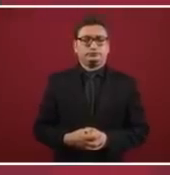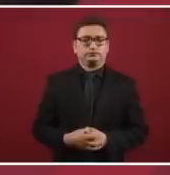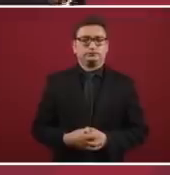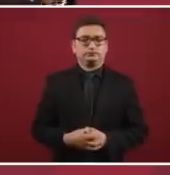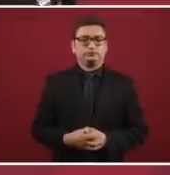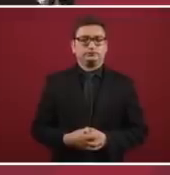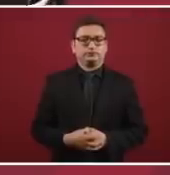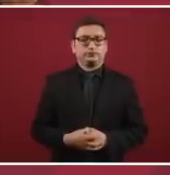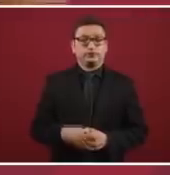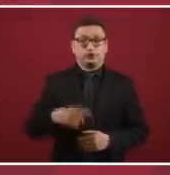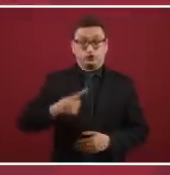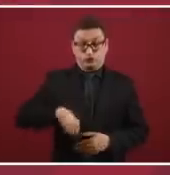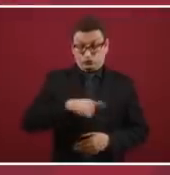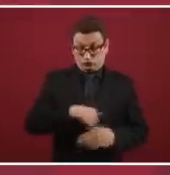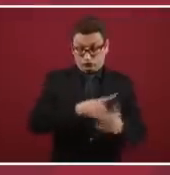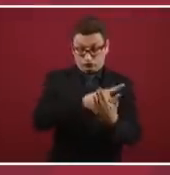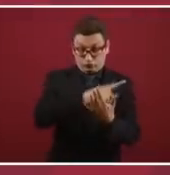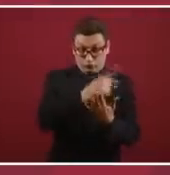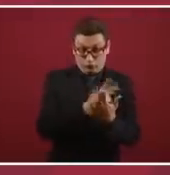1,000 o 2,000 programas,